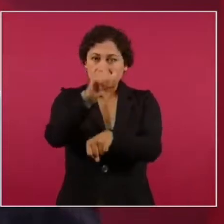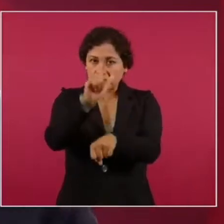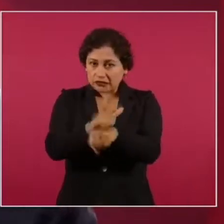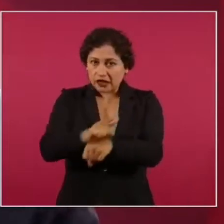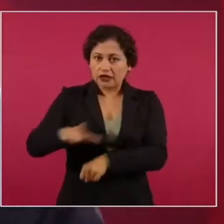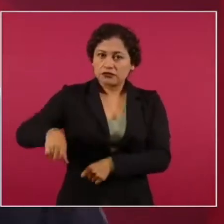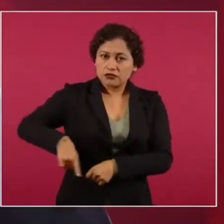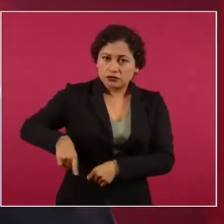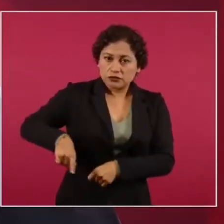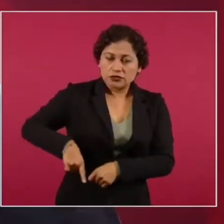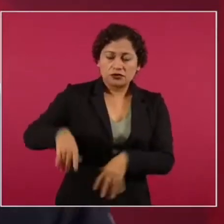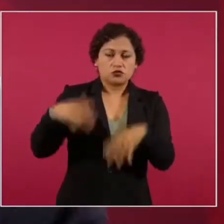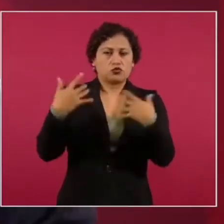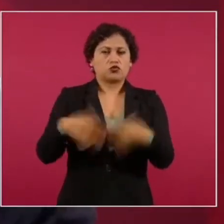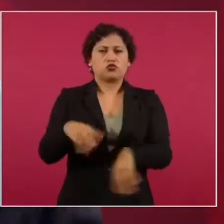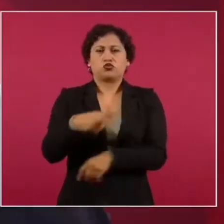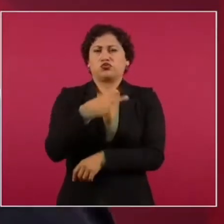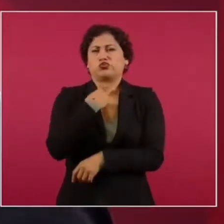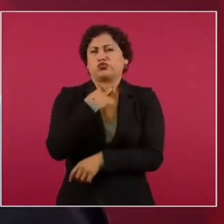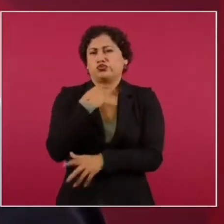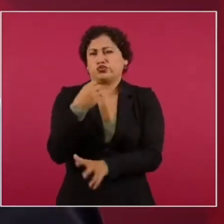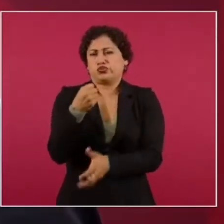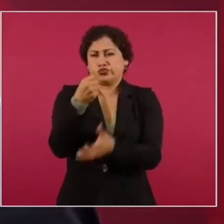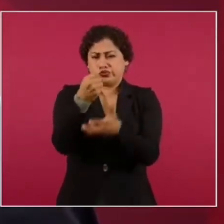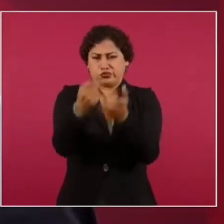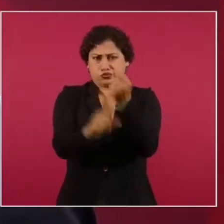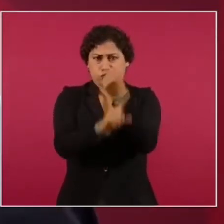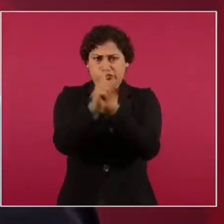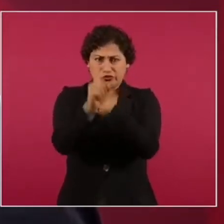con problemas graves,